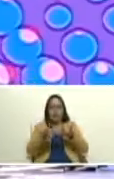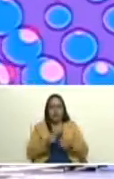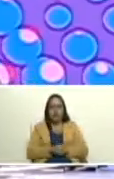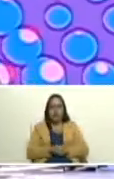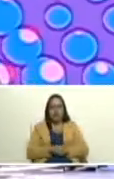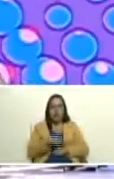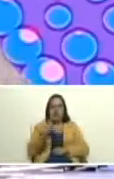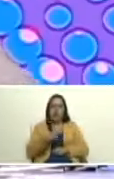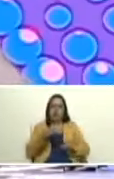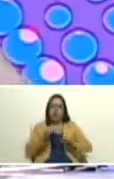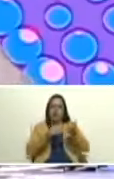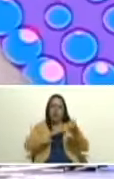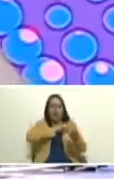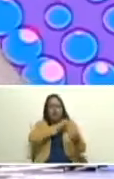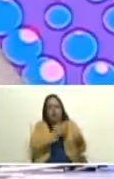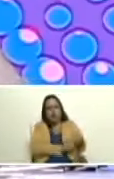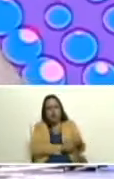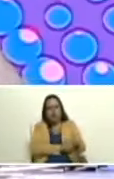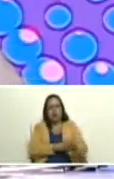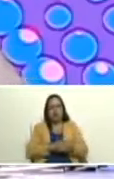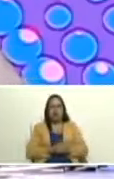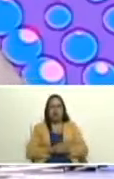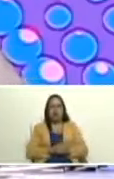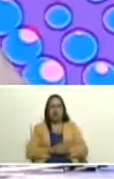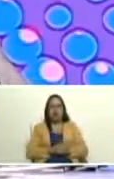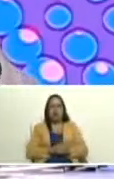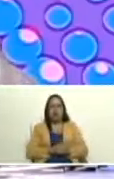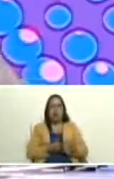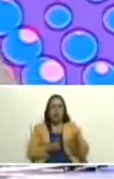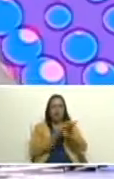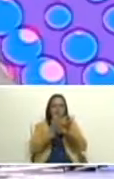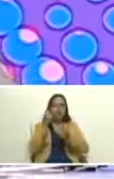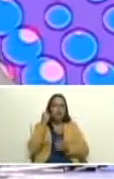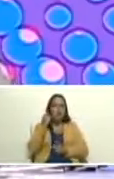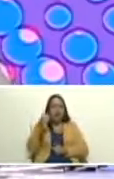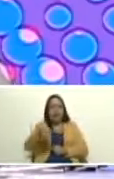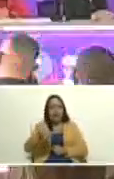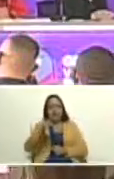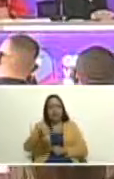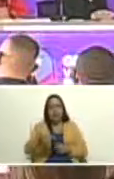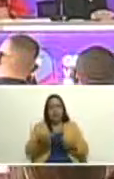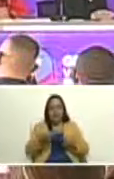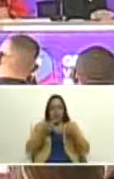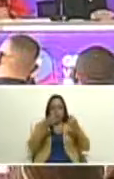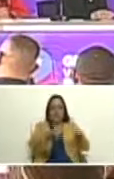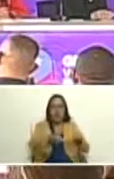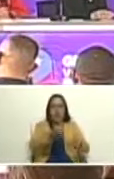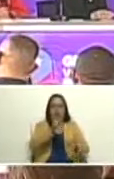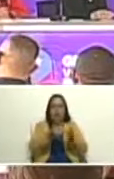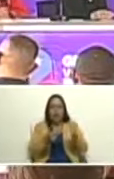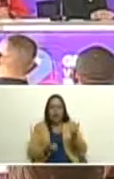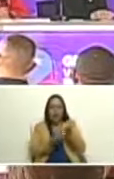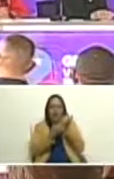fuerza. Ha arrancado con fuerza, Credimujer. Y aquí también vamos a entregar algunos créditos.